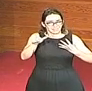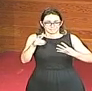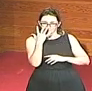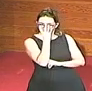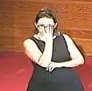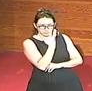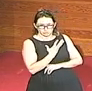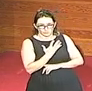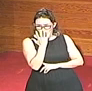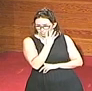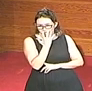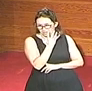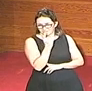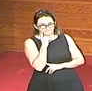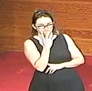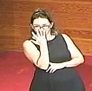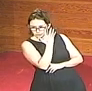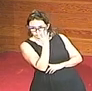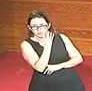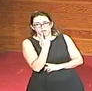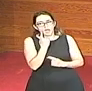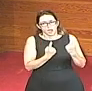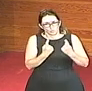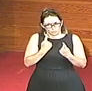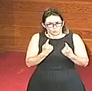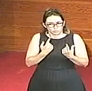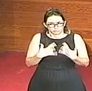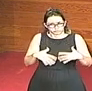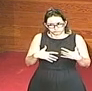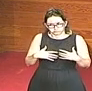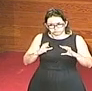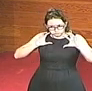algunos se han ganado a pulso también, ¿no? La gente